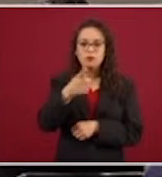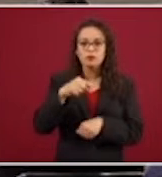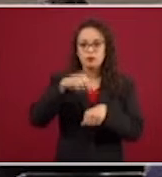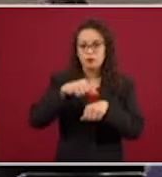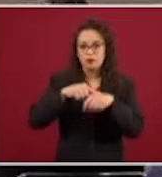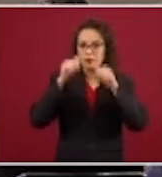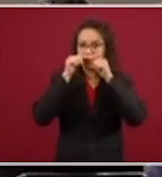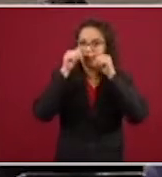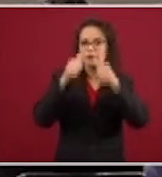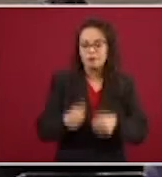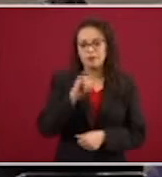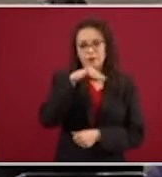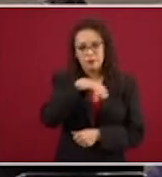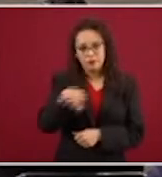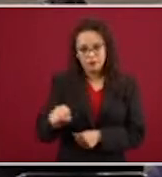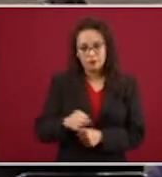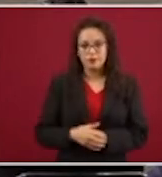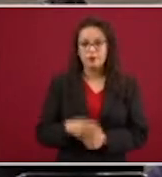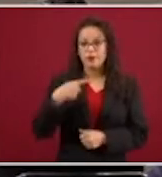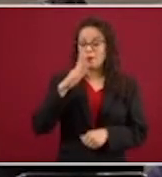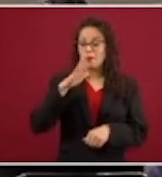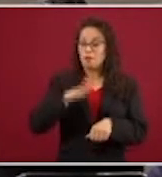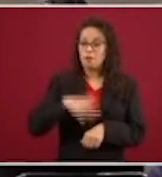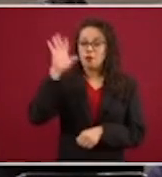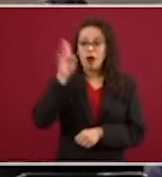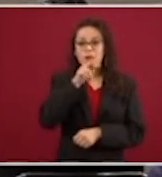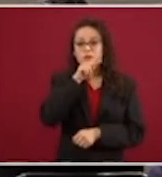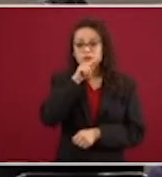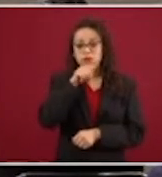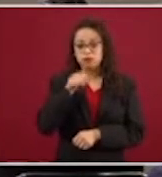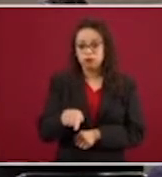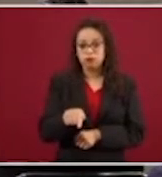más preocupante es que el 62%, es decir,